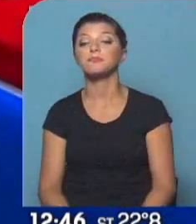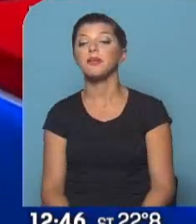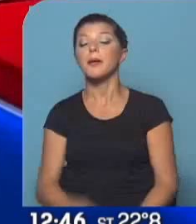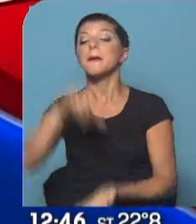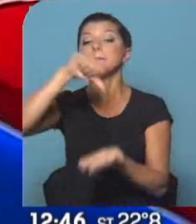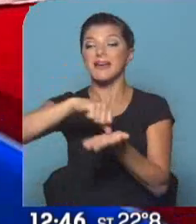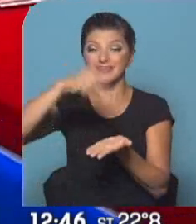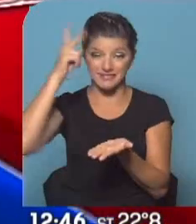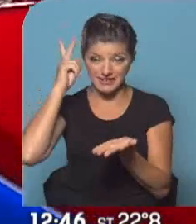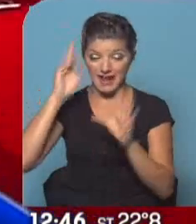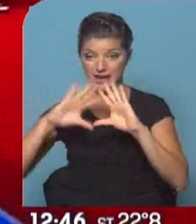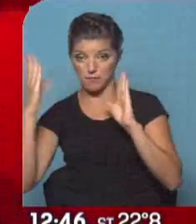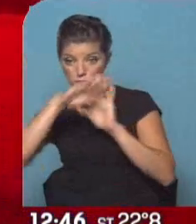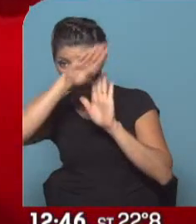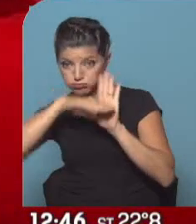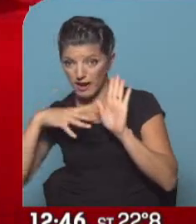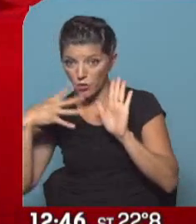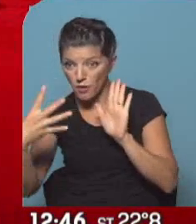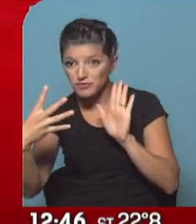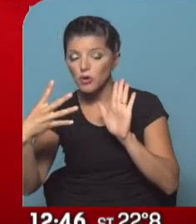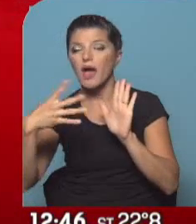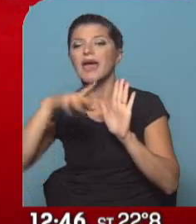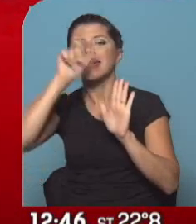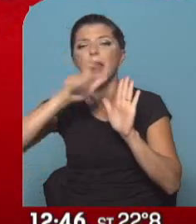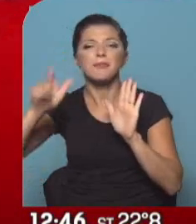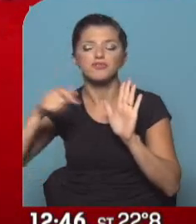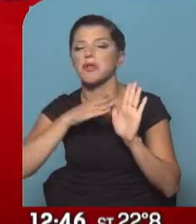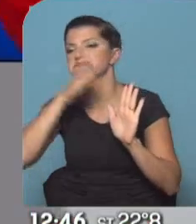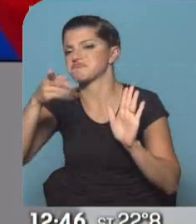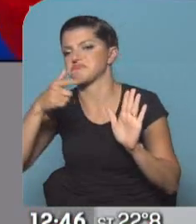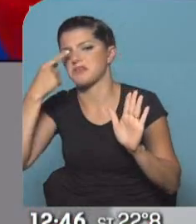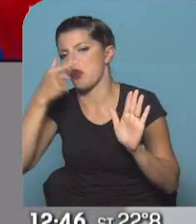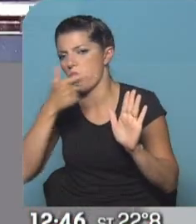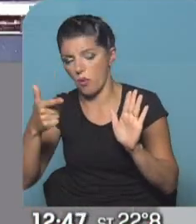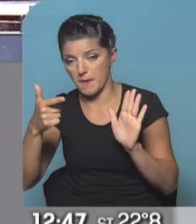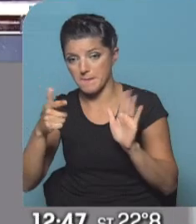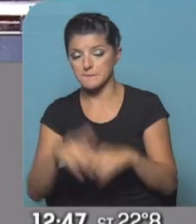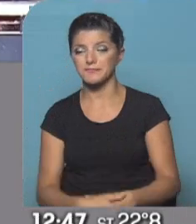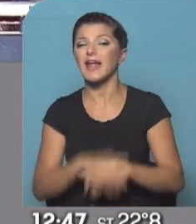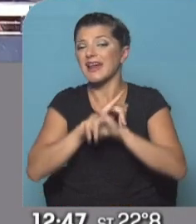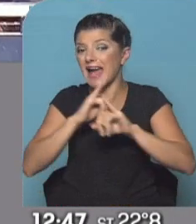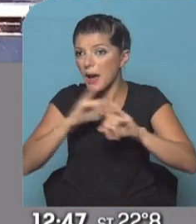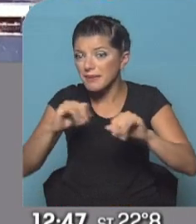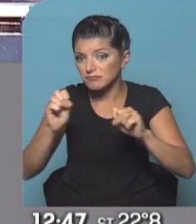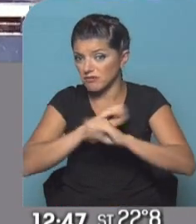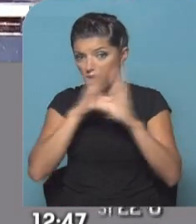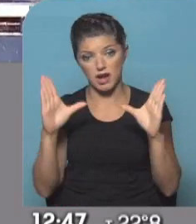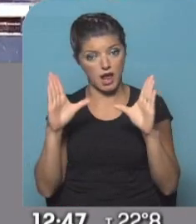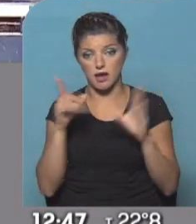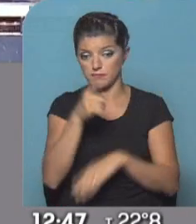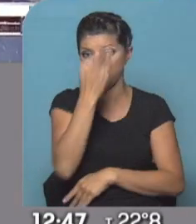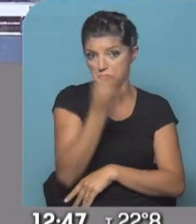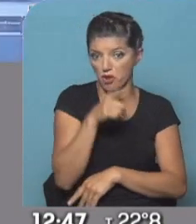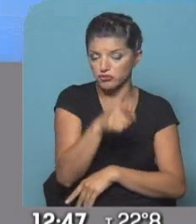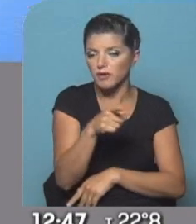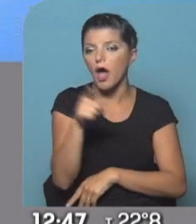mundo de menor participación en elecciones. Este es un dato. Las campañas están muy claras, es decir, el mensaje está muy claro. Piñera, por ejemplo, va